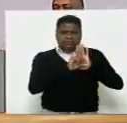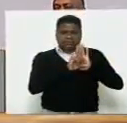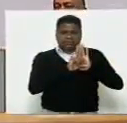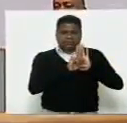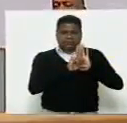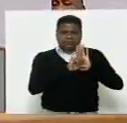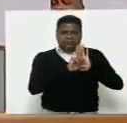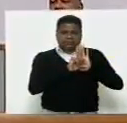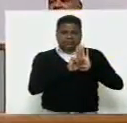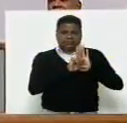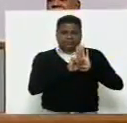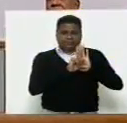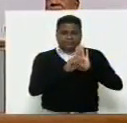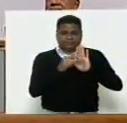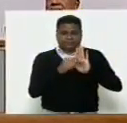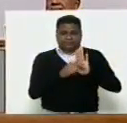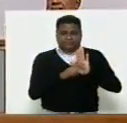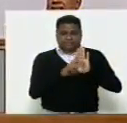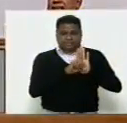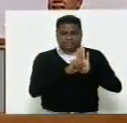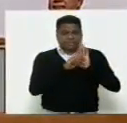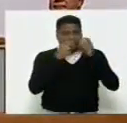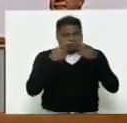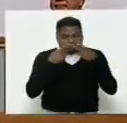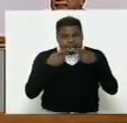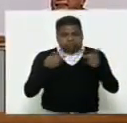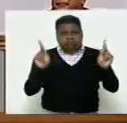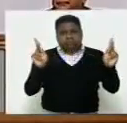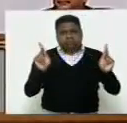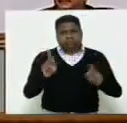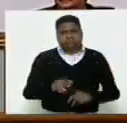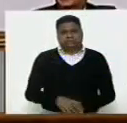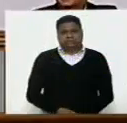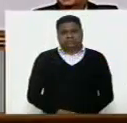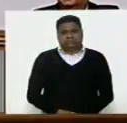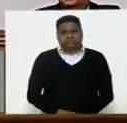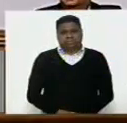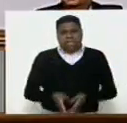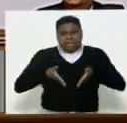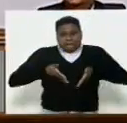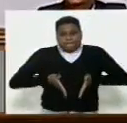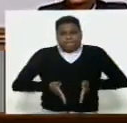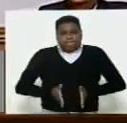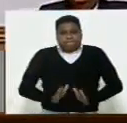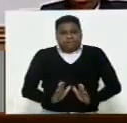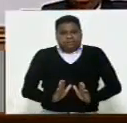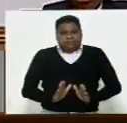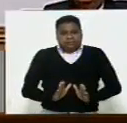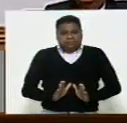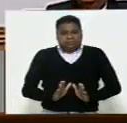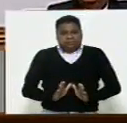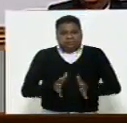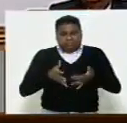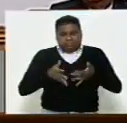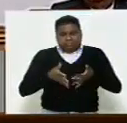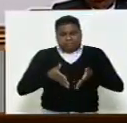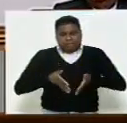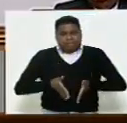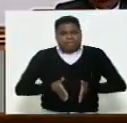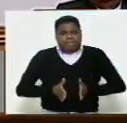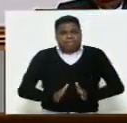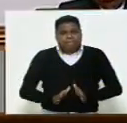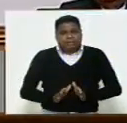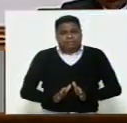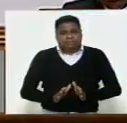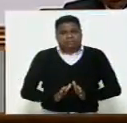decreto constituyente de protección y promoción del parto y el nacimiento humanizado, es un paso